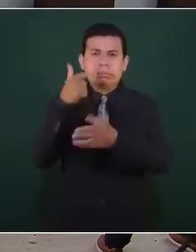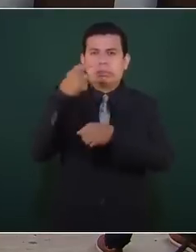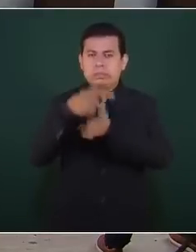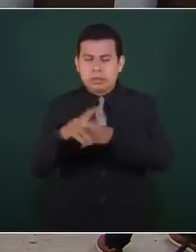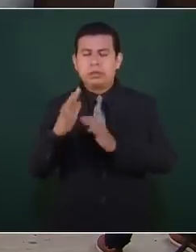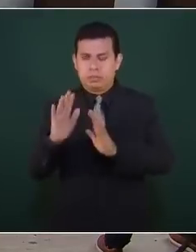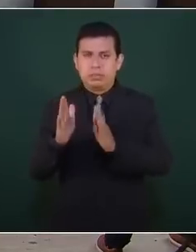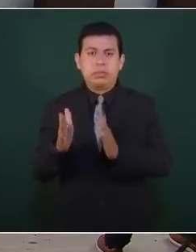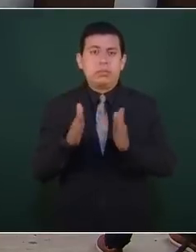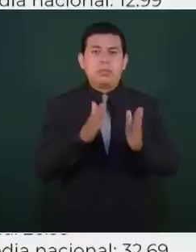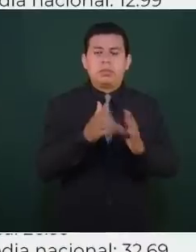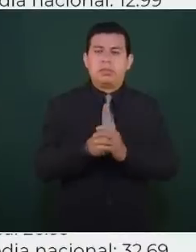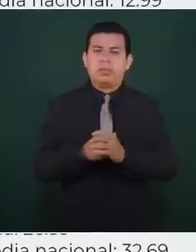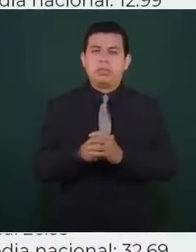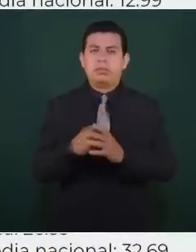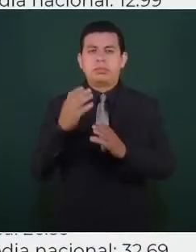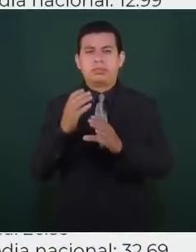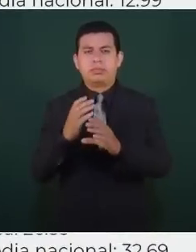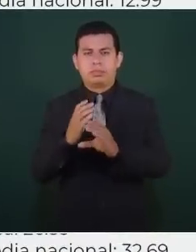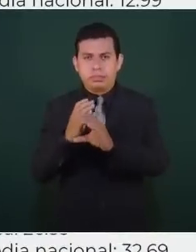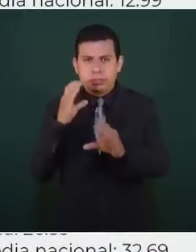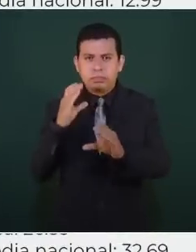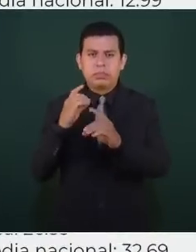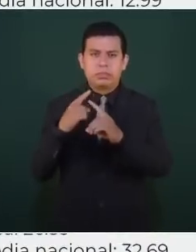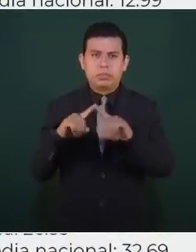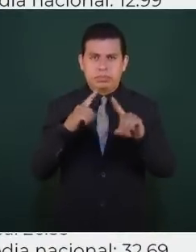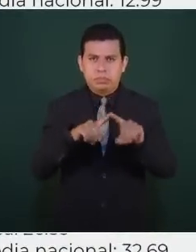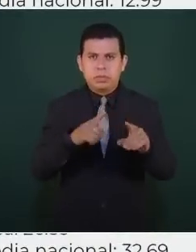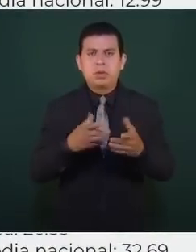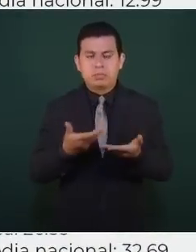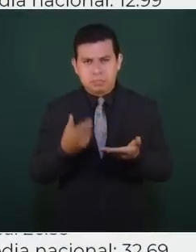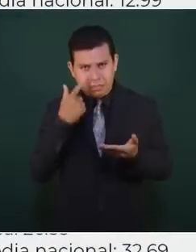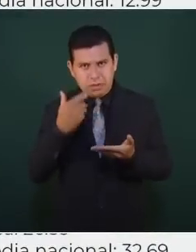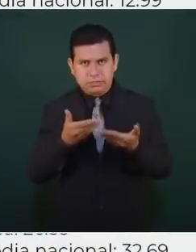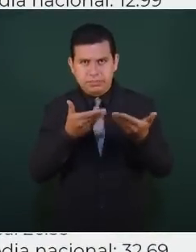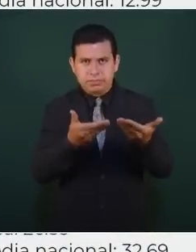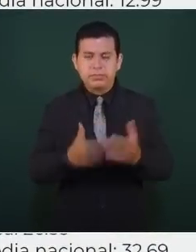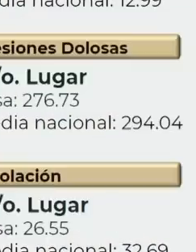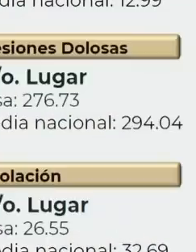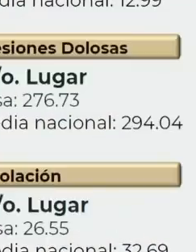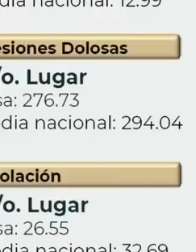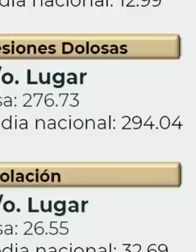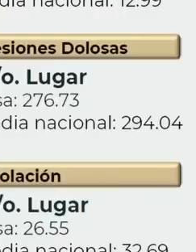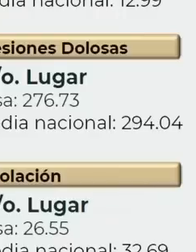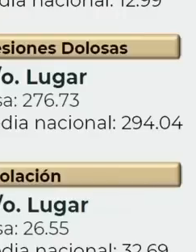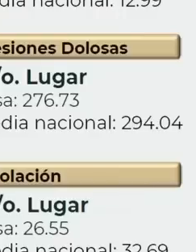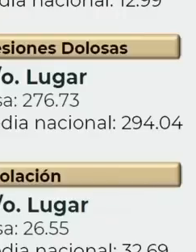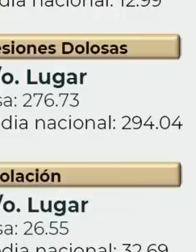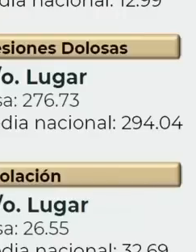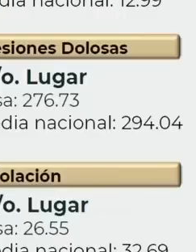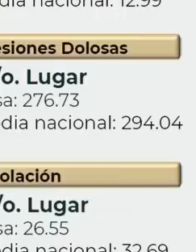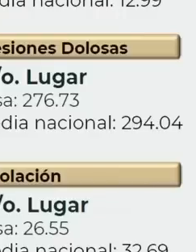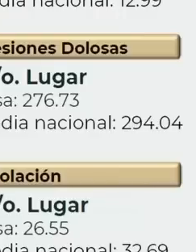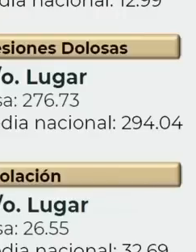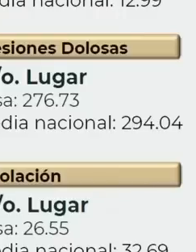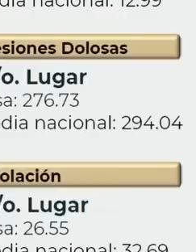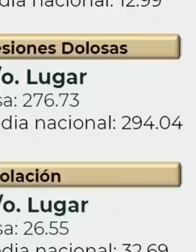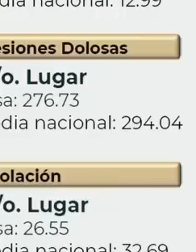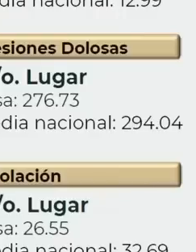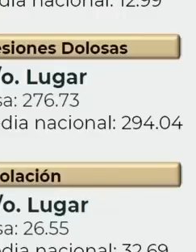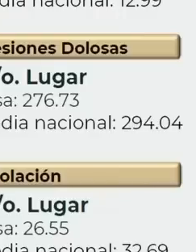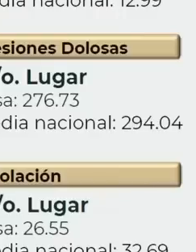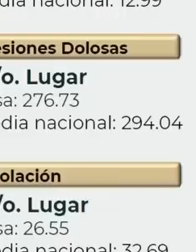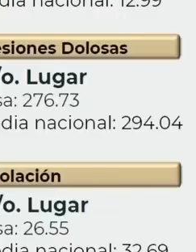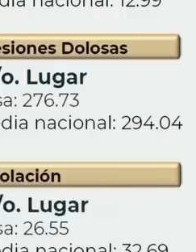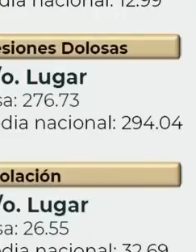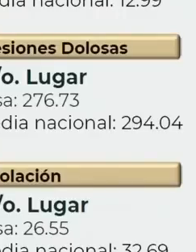transporte y el feminicidio, que son los delitos que se identifican de conformidad a los números del Secretariado